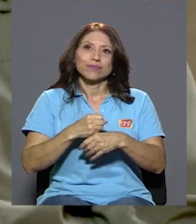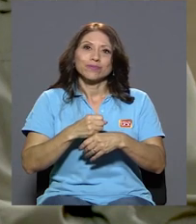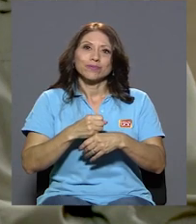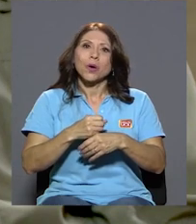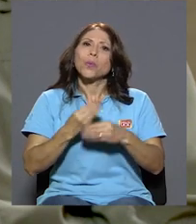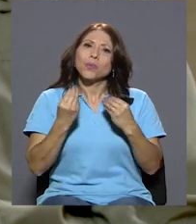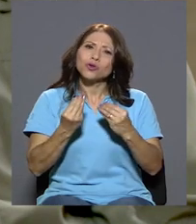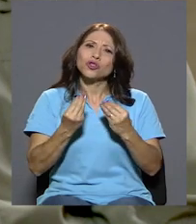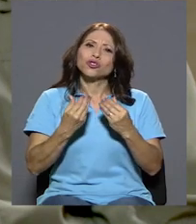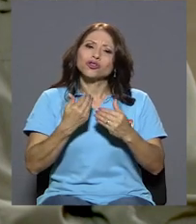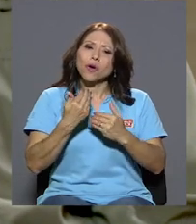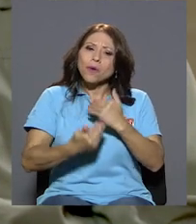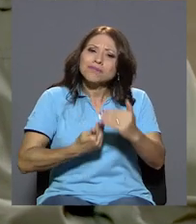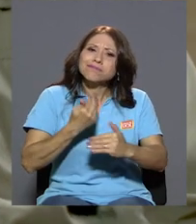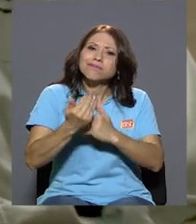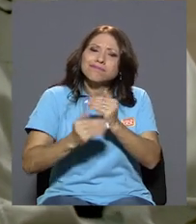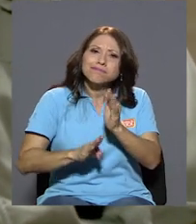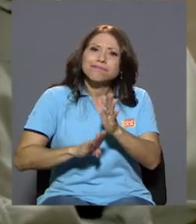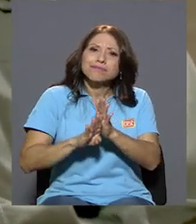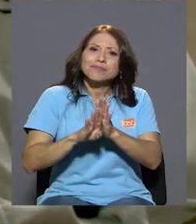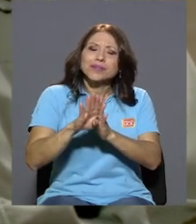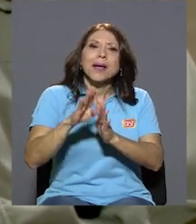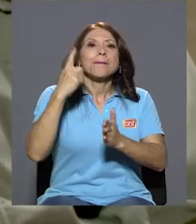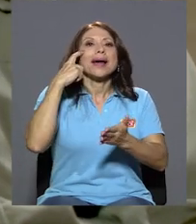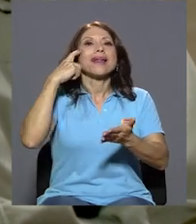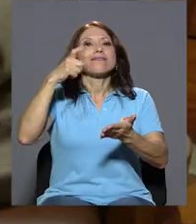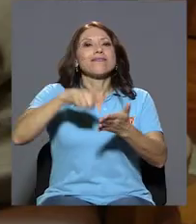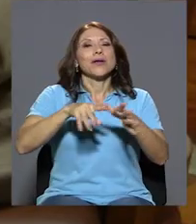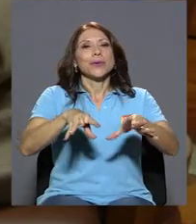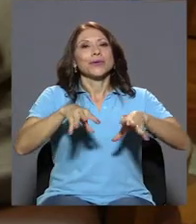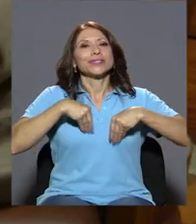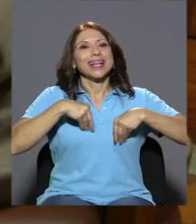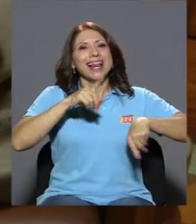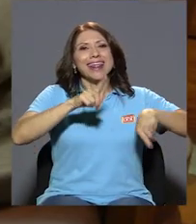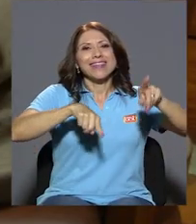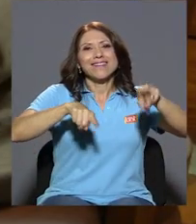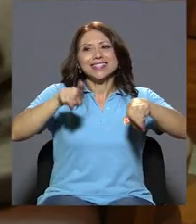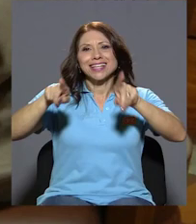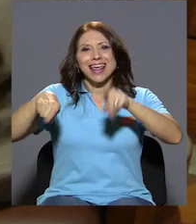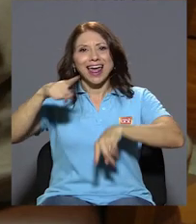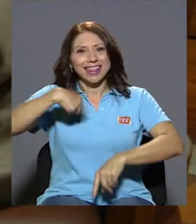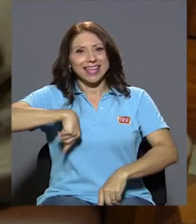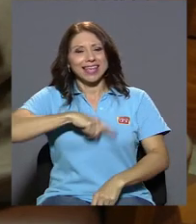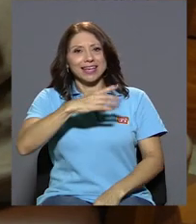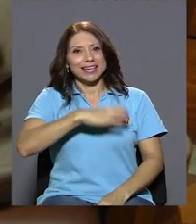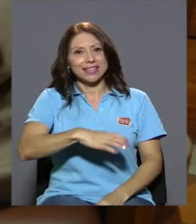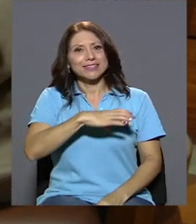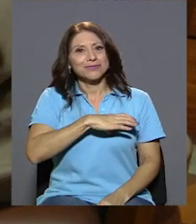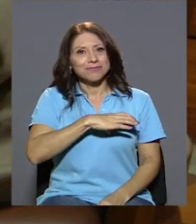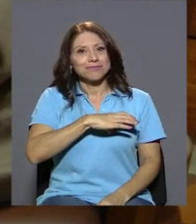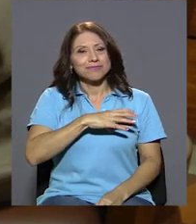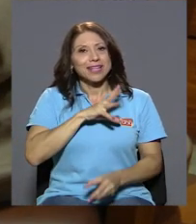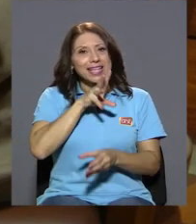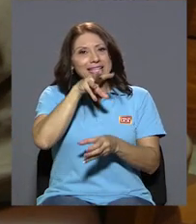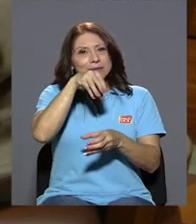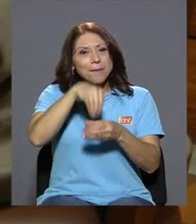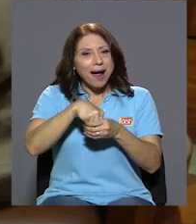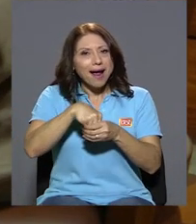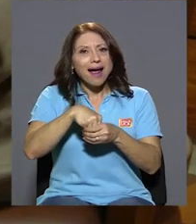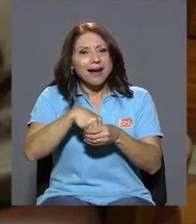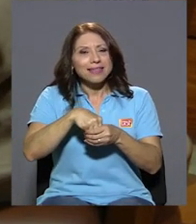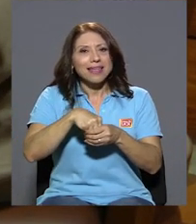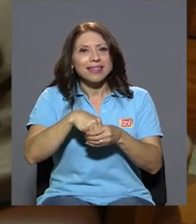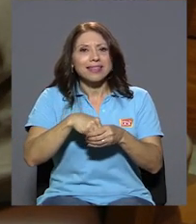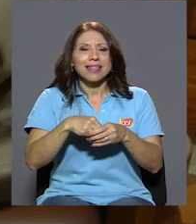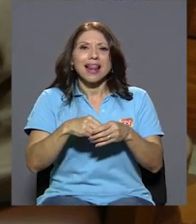damos muchos pasos y para reconocer la diversidad que nos caracteriza y que es parte de